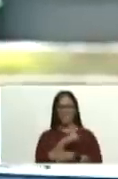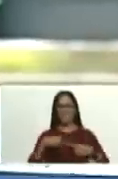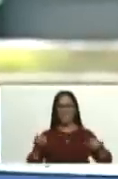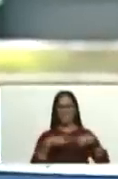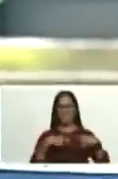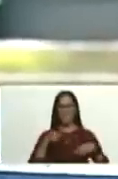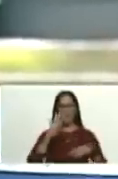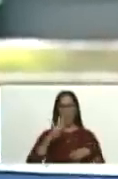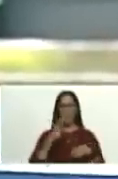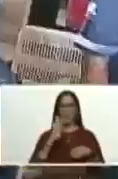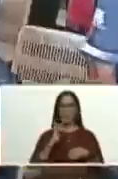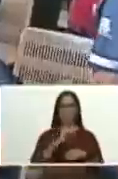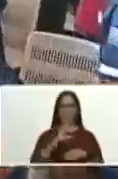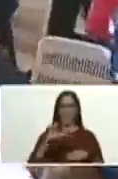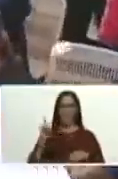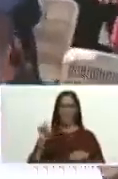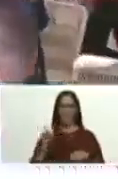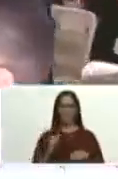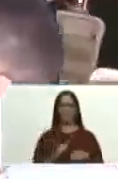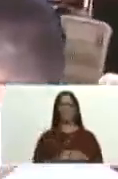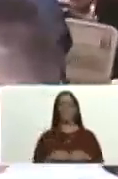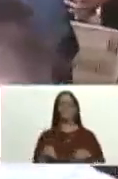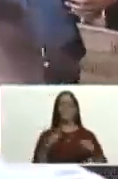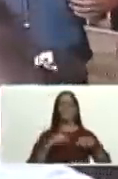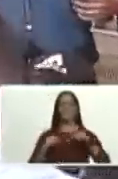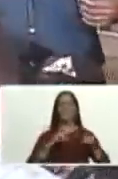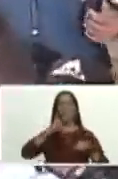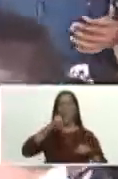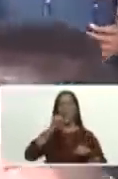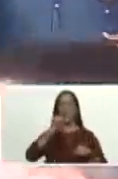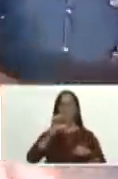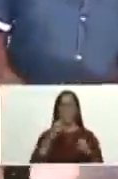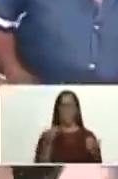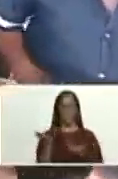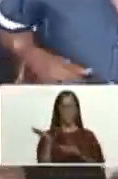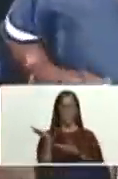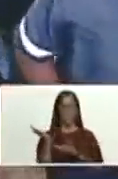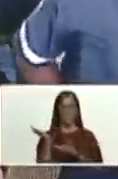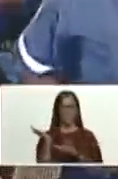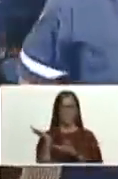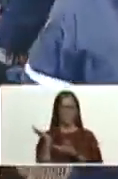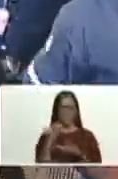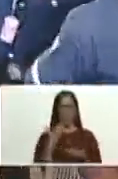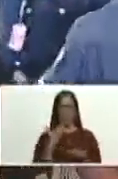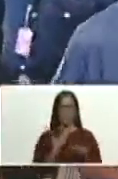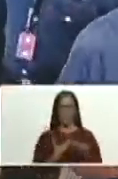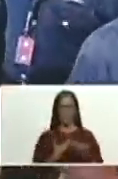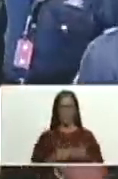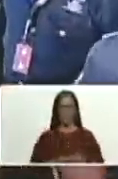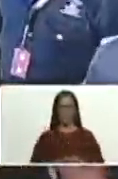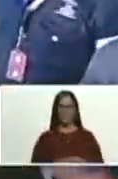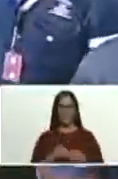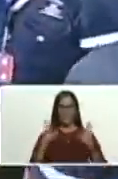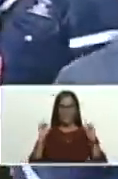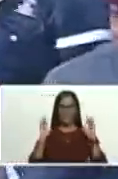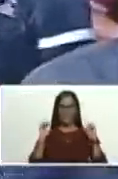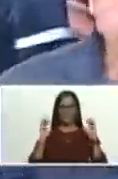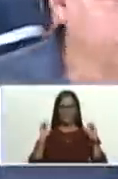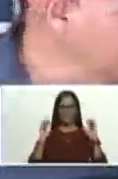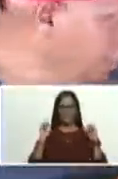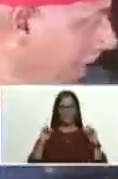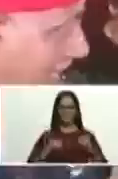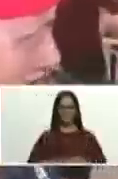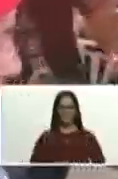Cuatro Décadas! ¡Y el director José González! ¡Gracias! ¡Hasta pronto!